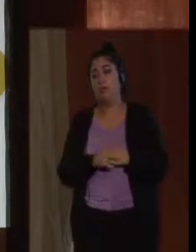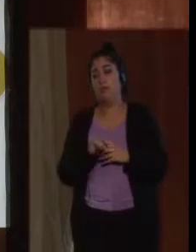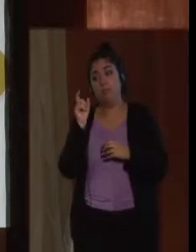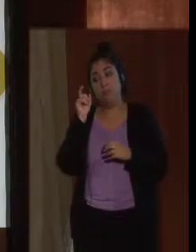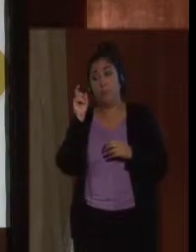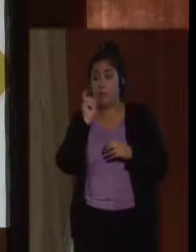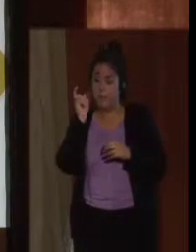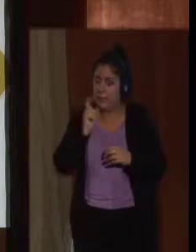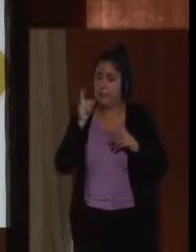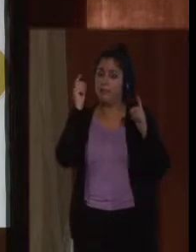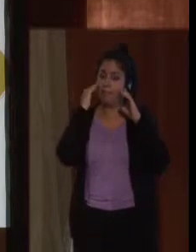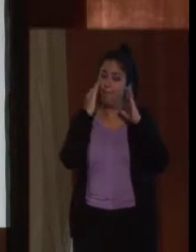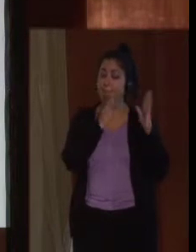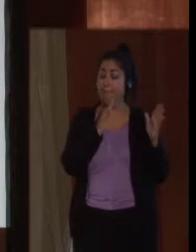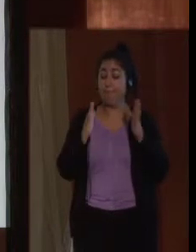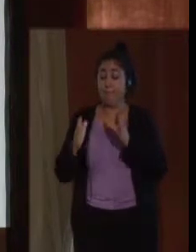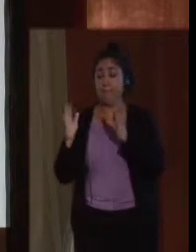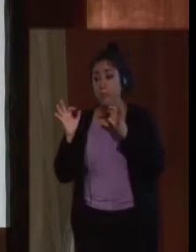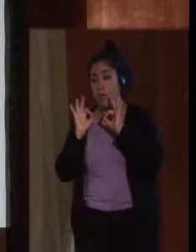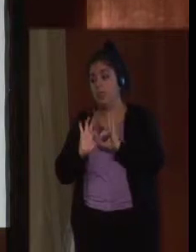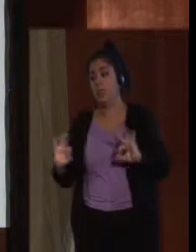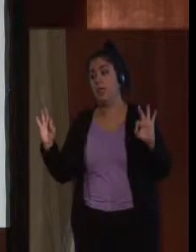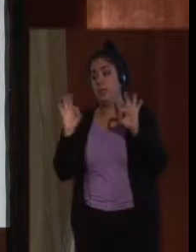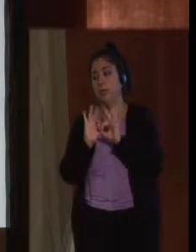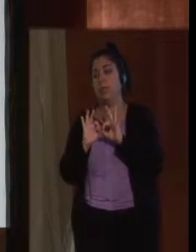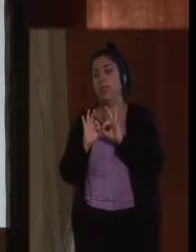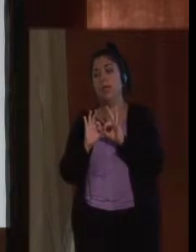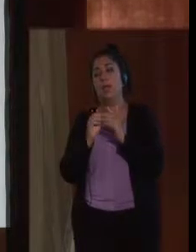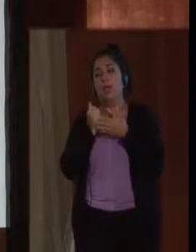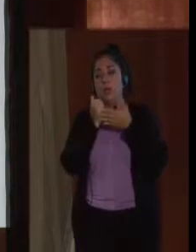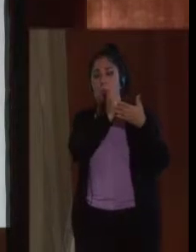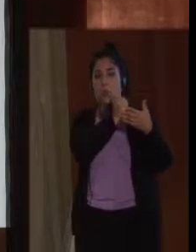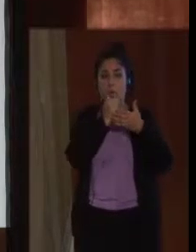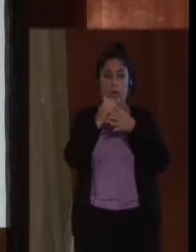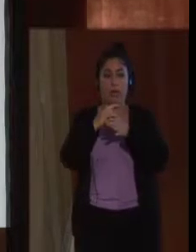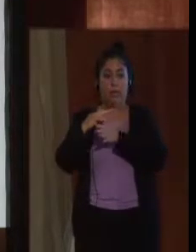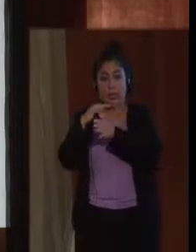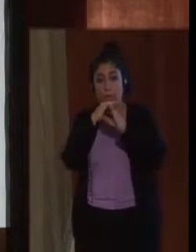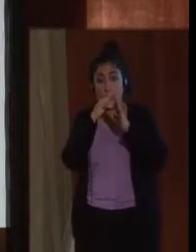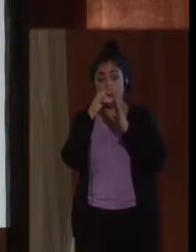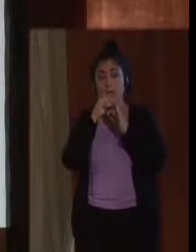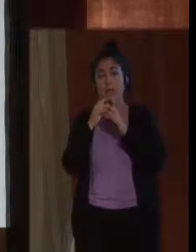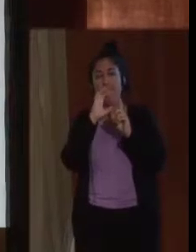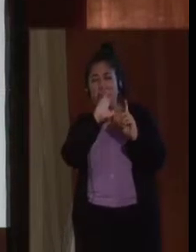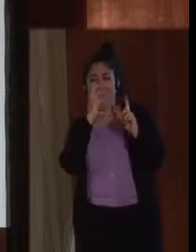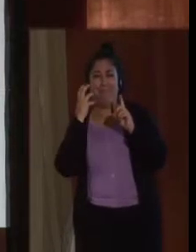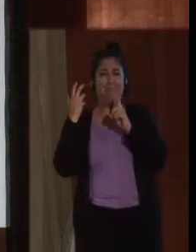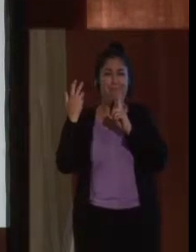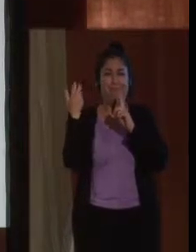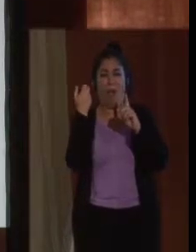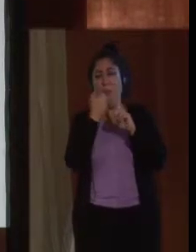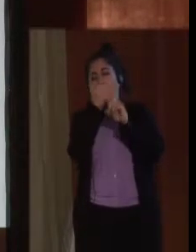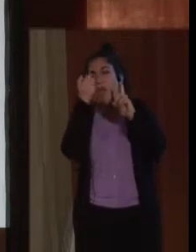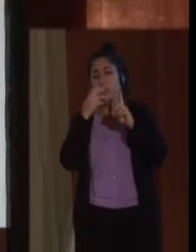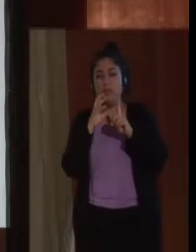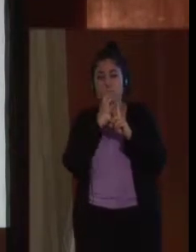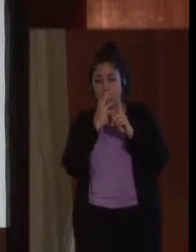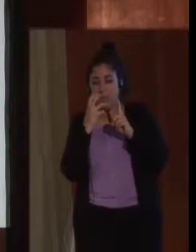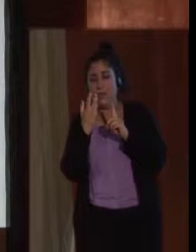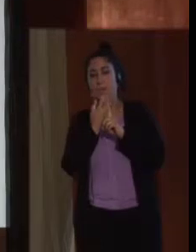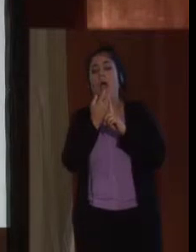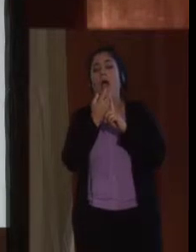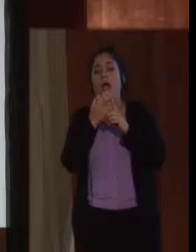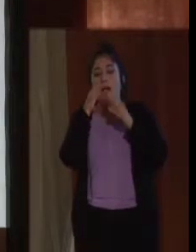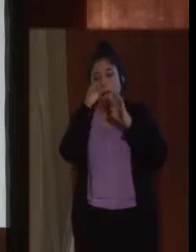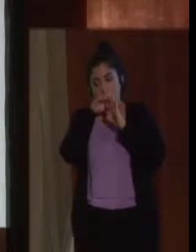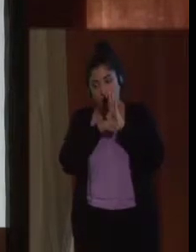al inicio, todo esto, todo este tema de la gestión del riesgo en el contexto del cambio climático,